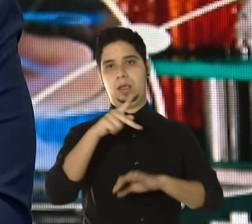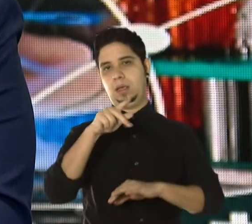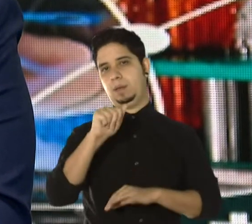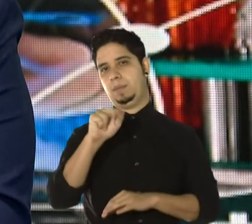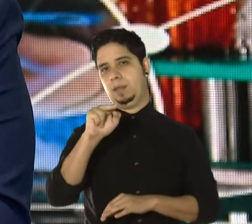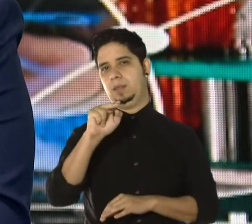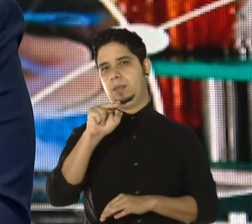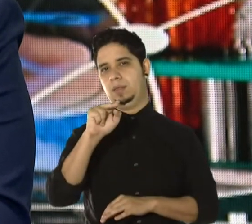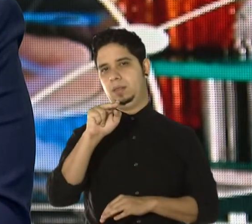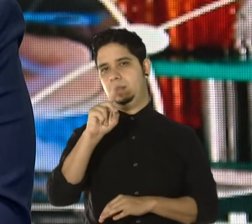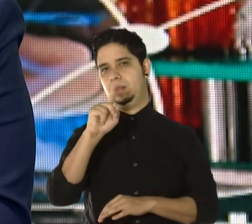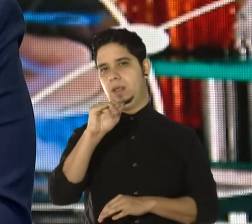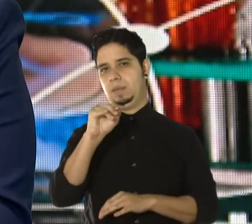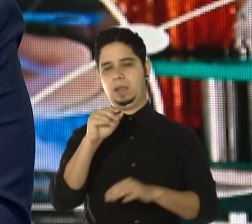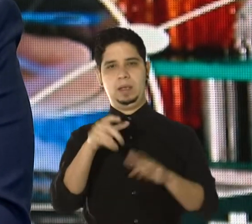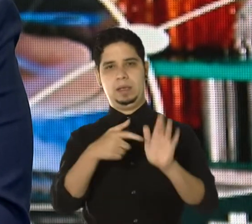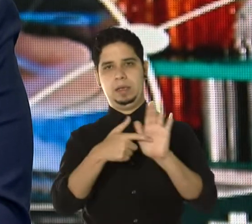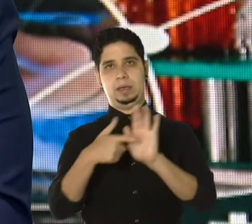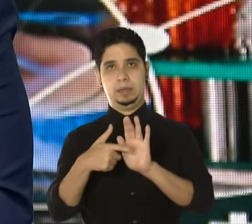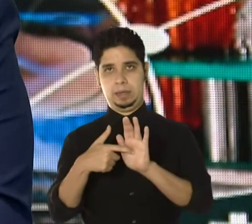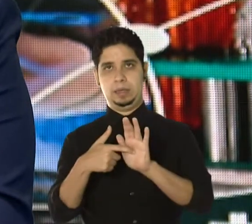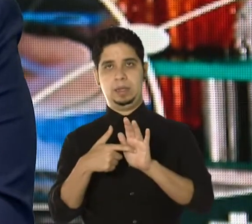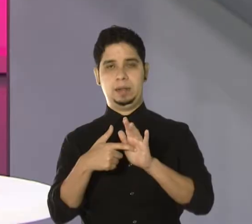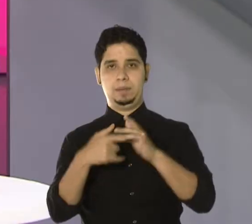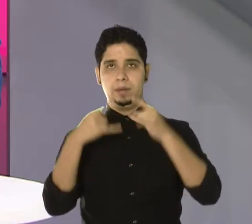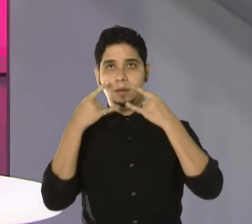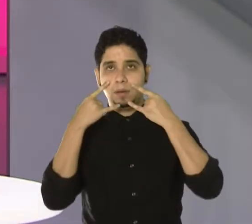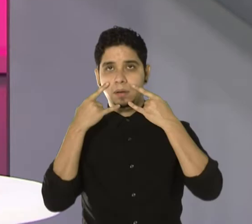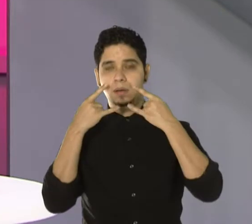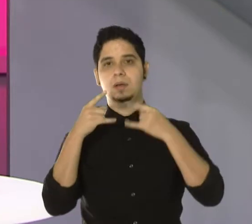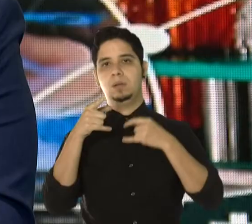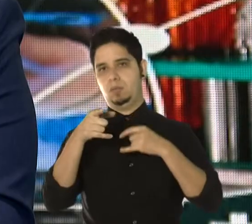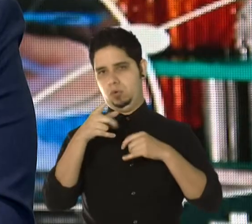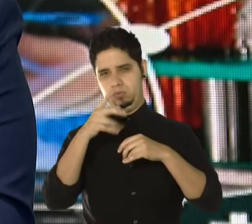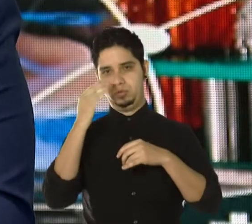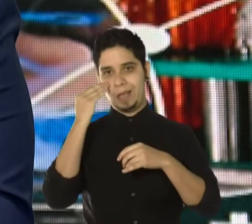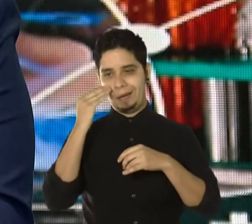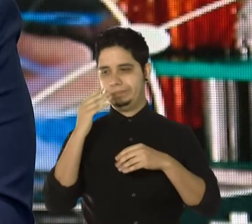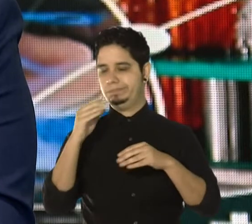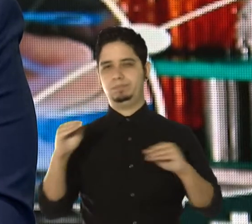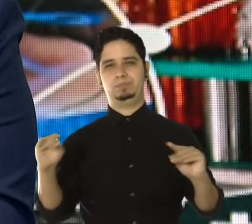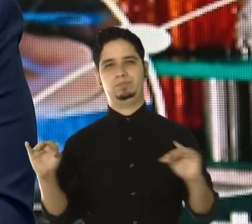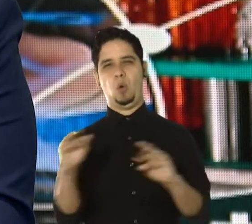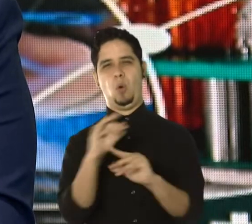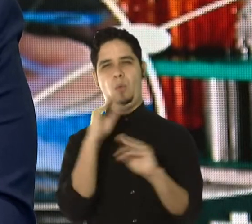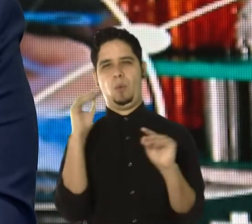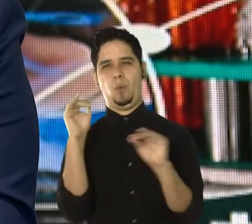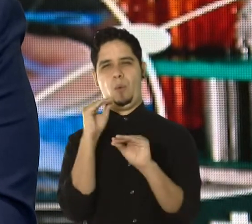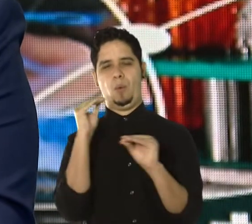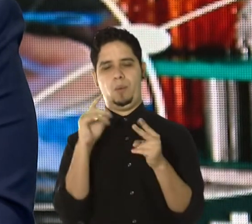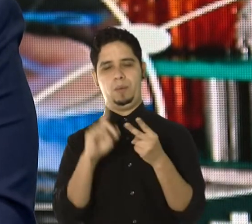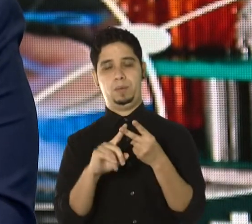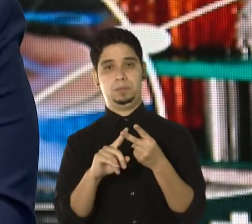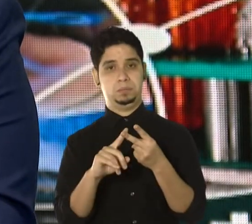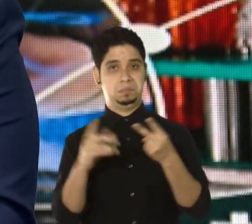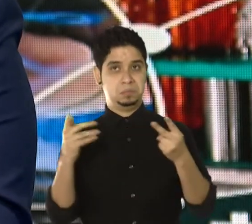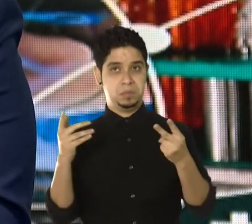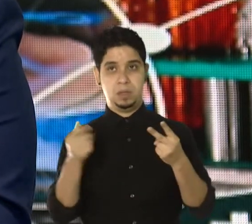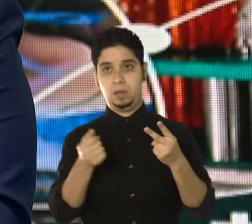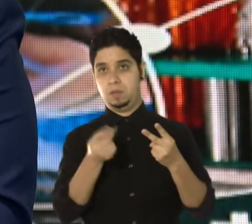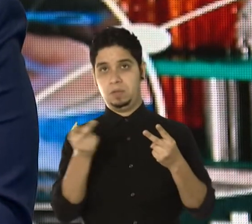O requerían el uso de protecciones adicionales. Por el polvo y otras cosas. Por el polvo, a veces